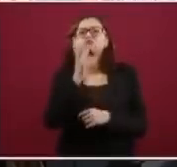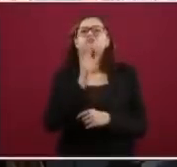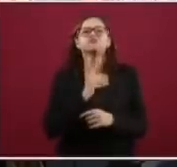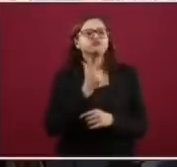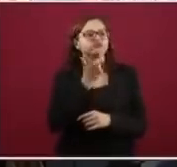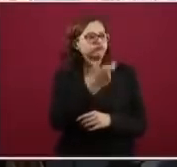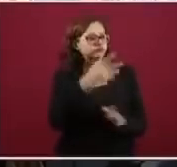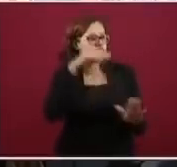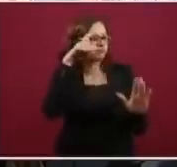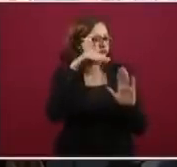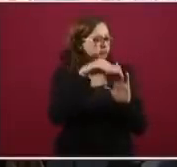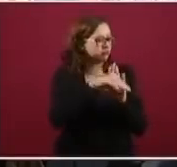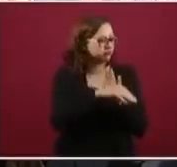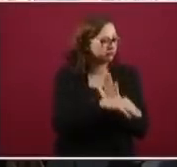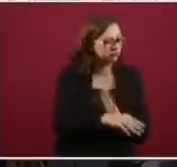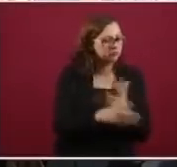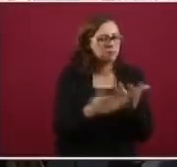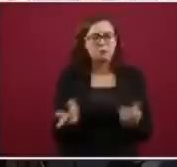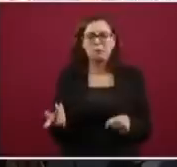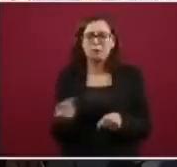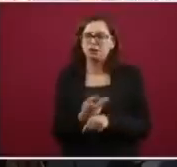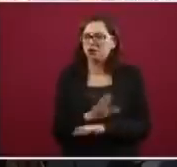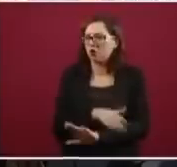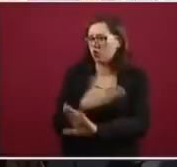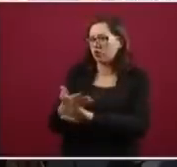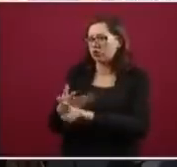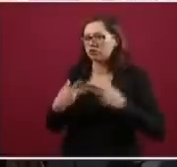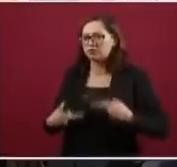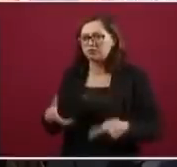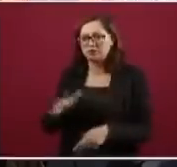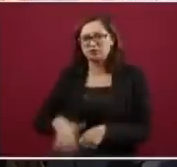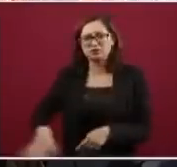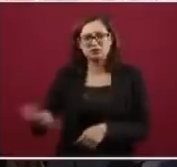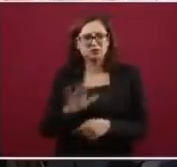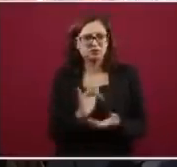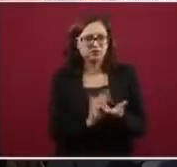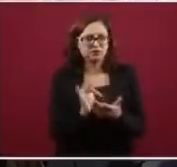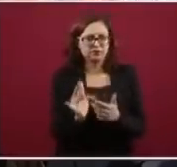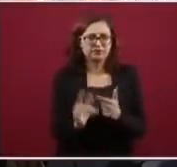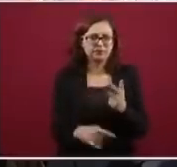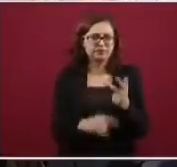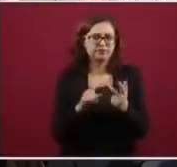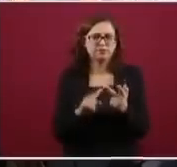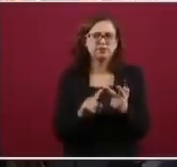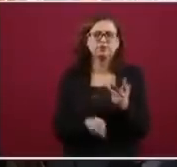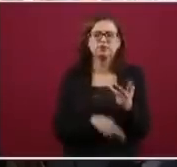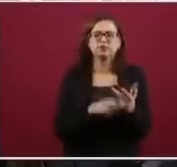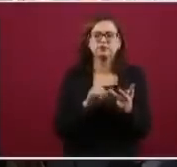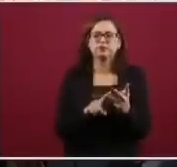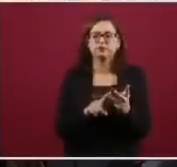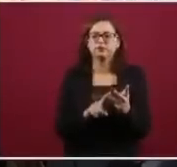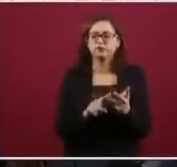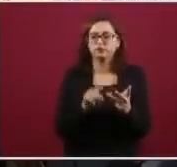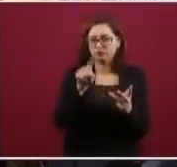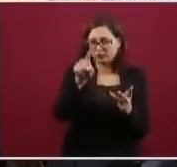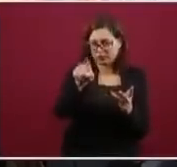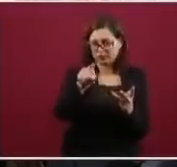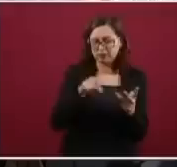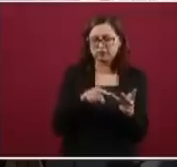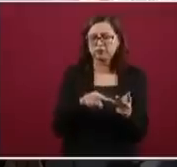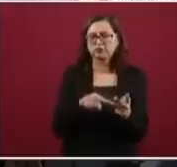que se ha observado que implicaciones va a tener esto para la población gracias y había una